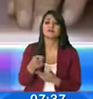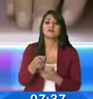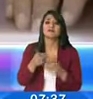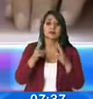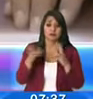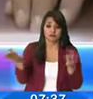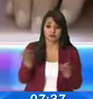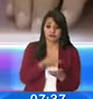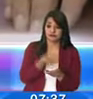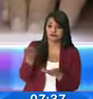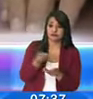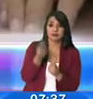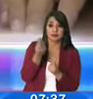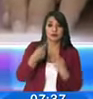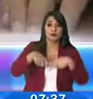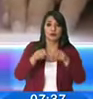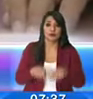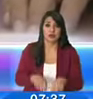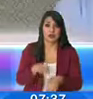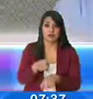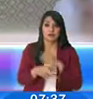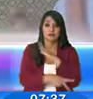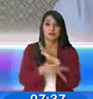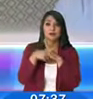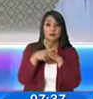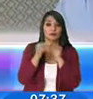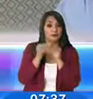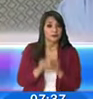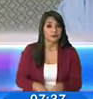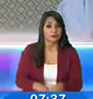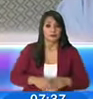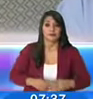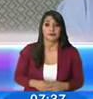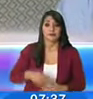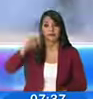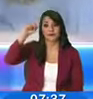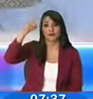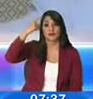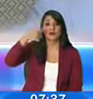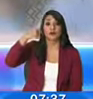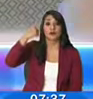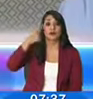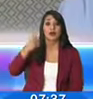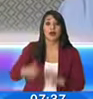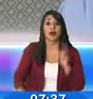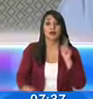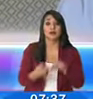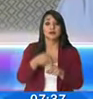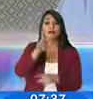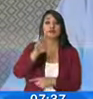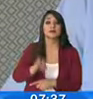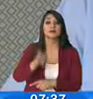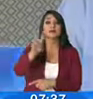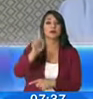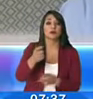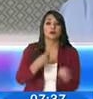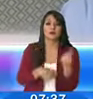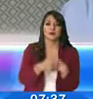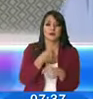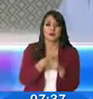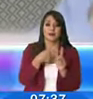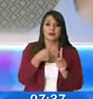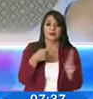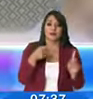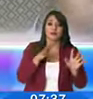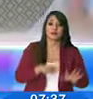la intermediación de contratos petroleros. El gobierno de Correa comprometió hasta el año 2024, desde el año